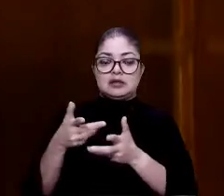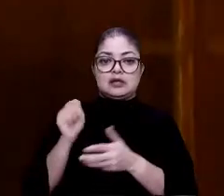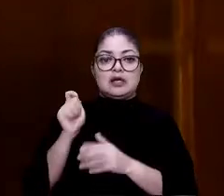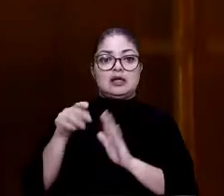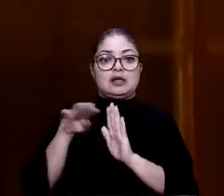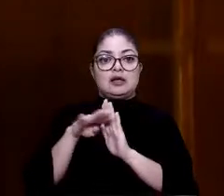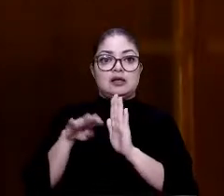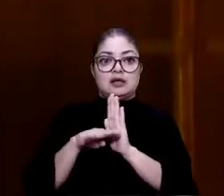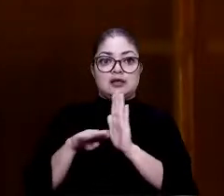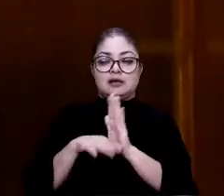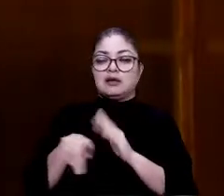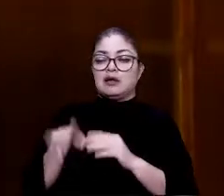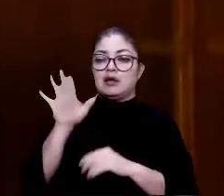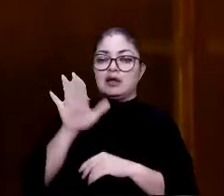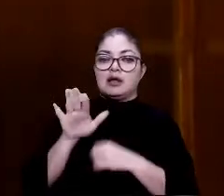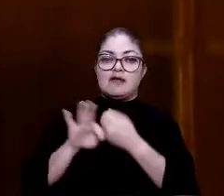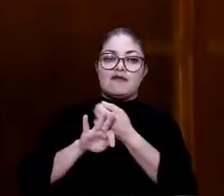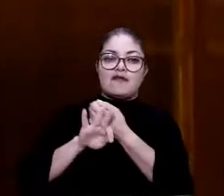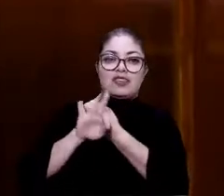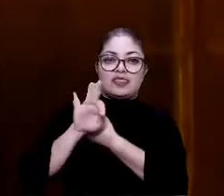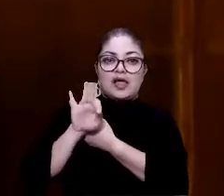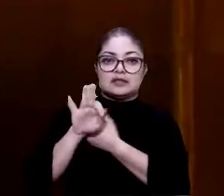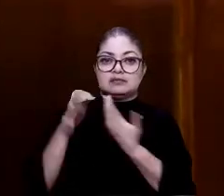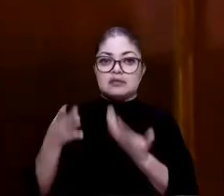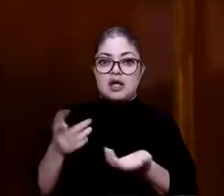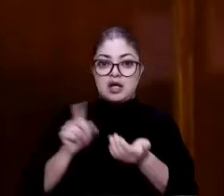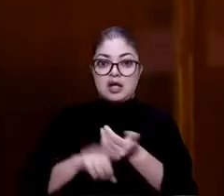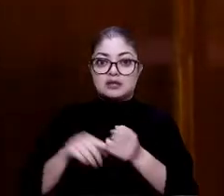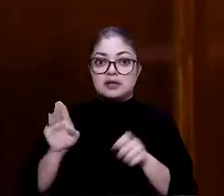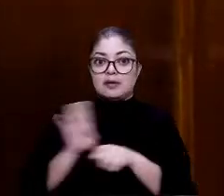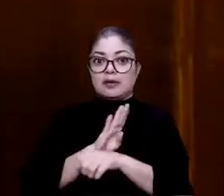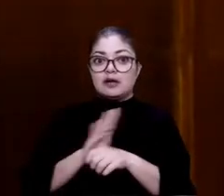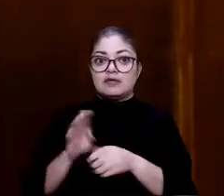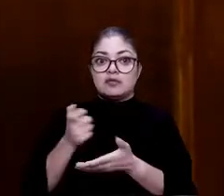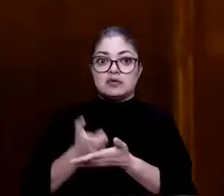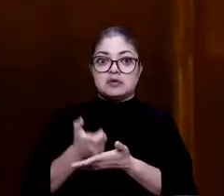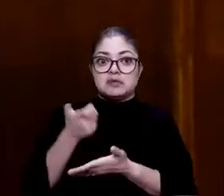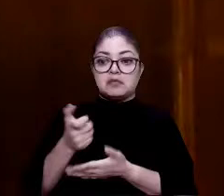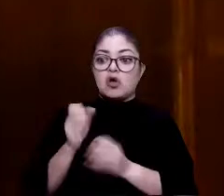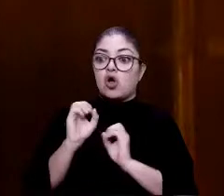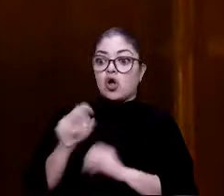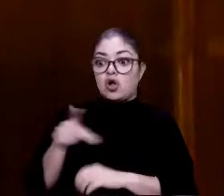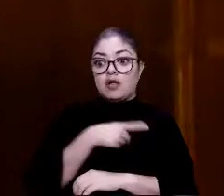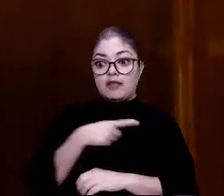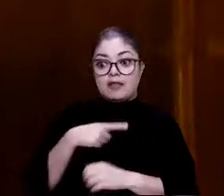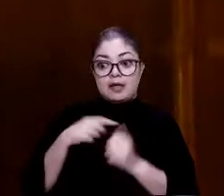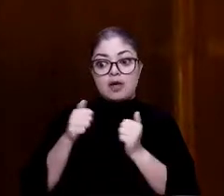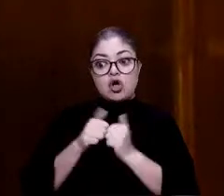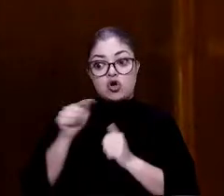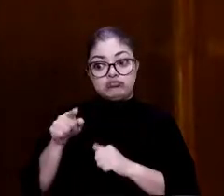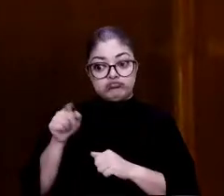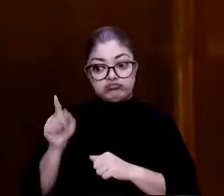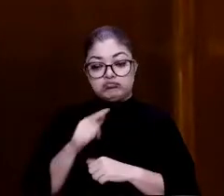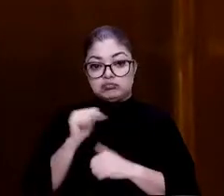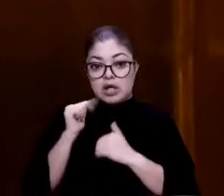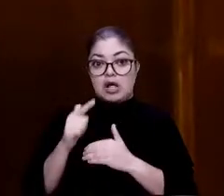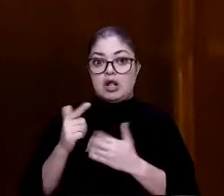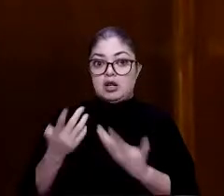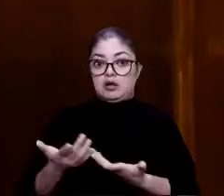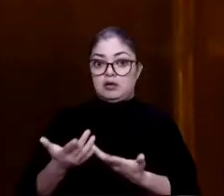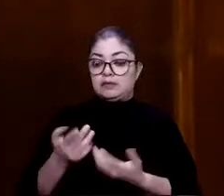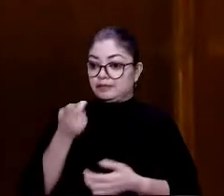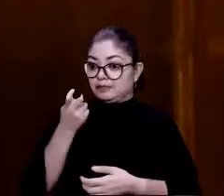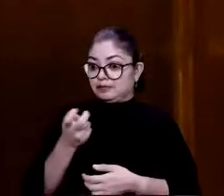estructura fantasma y también a las beneficiarias se les paga o se les condiciona con el salario rosa. Hago referencia